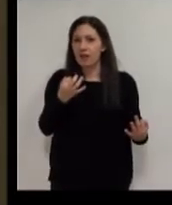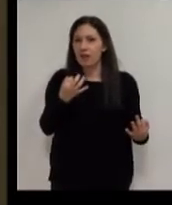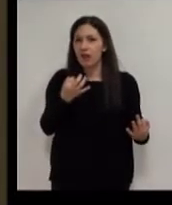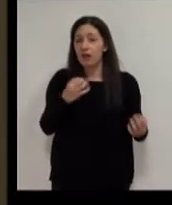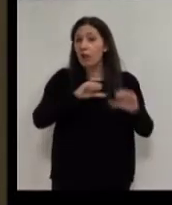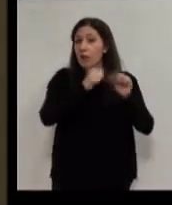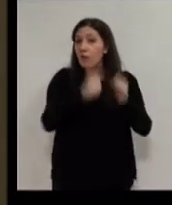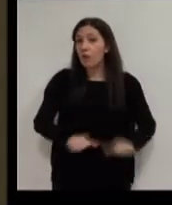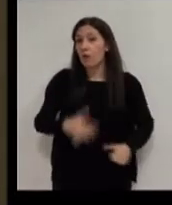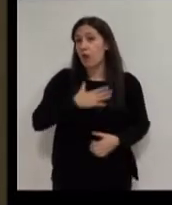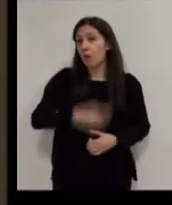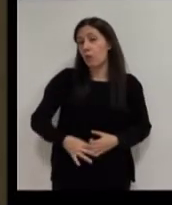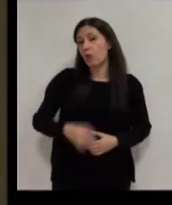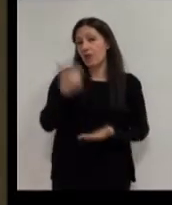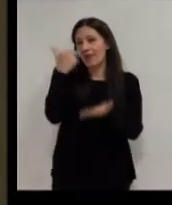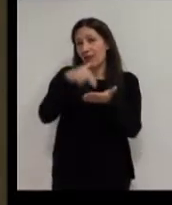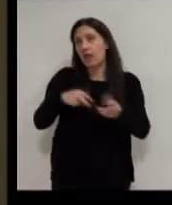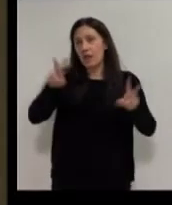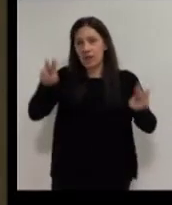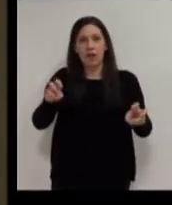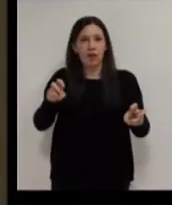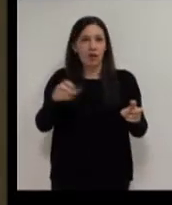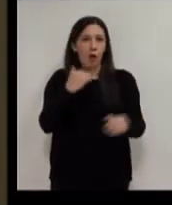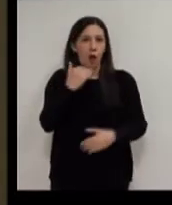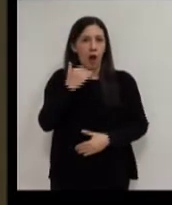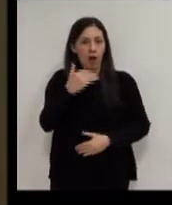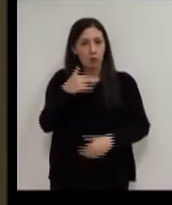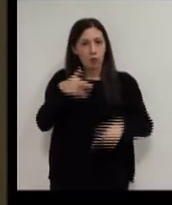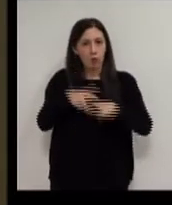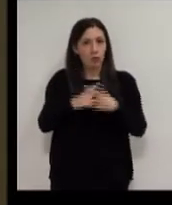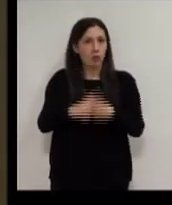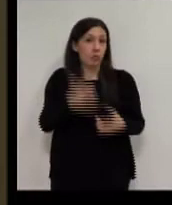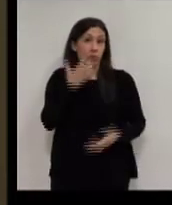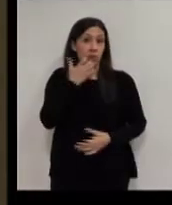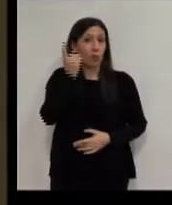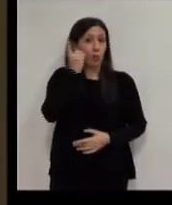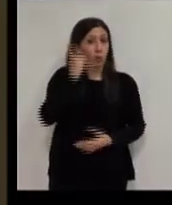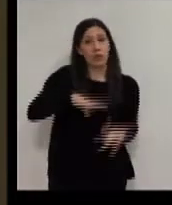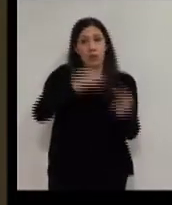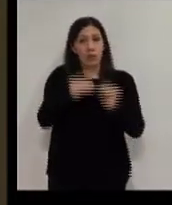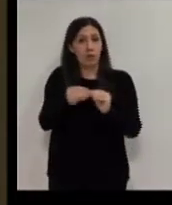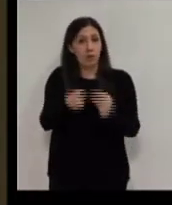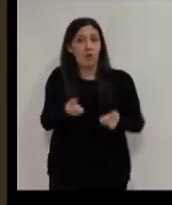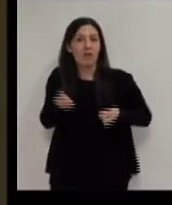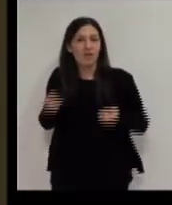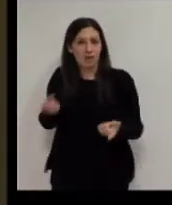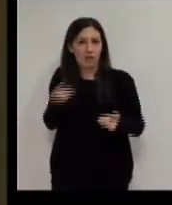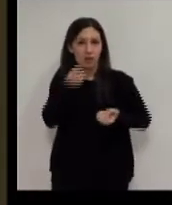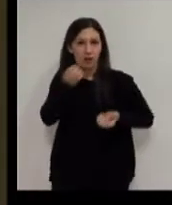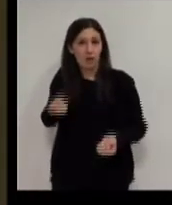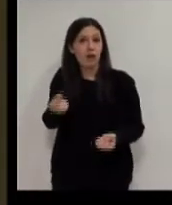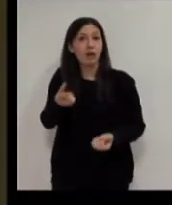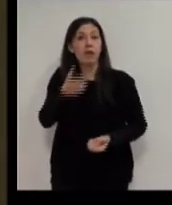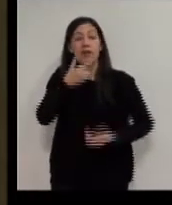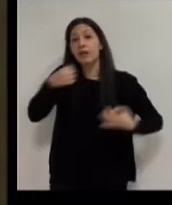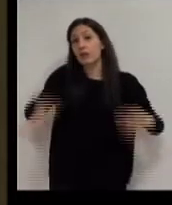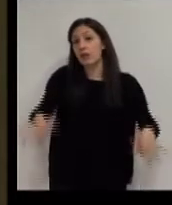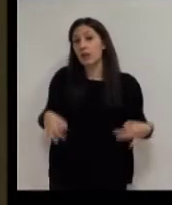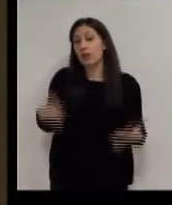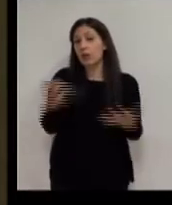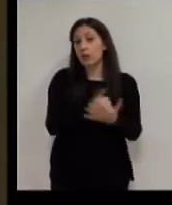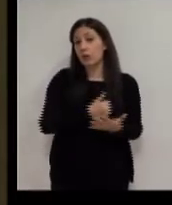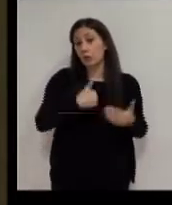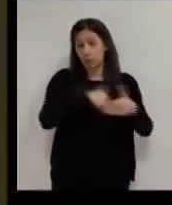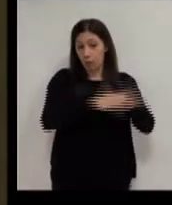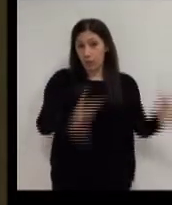fácil es pasarle la información en un formato que pueda leer con una herramienta que siempre va a llevar encima, un teléfono móvil adaptado. Con lo cual, lo